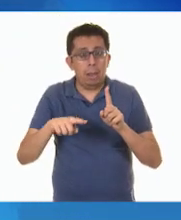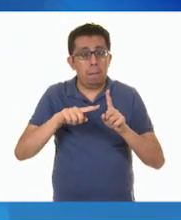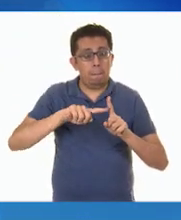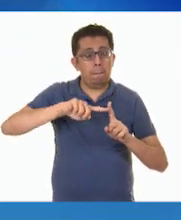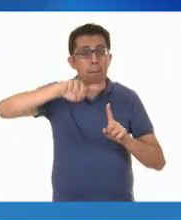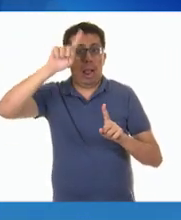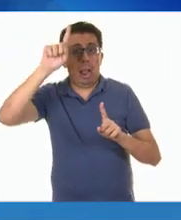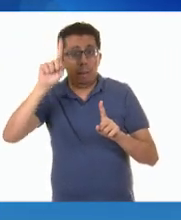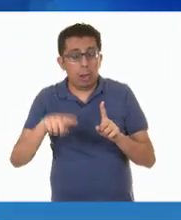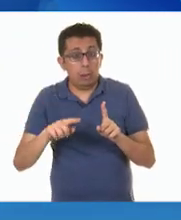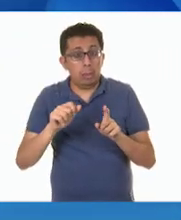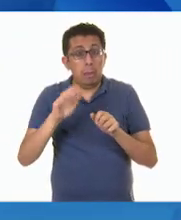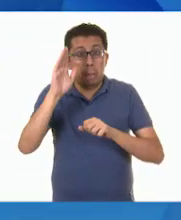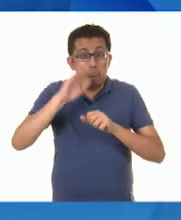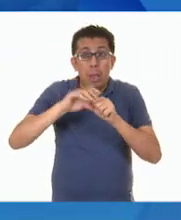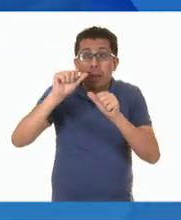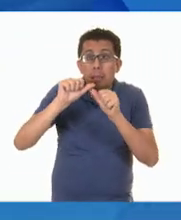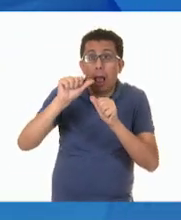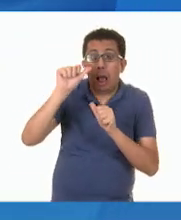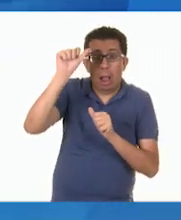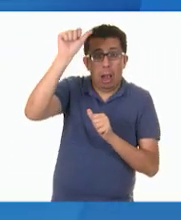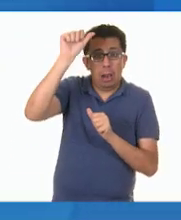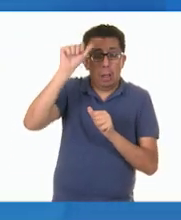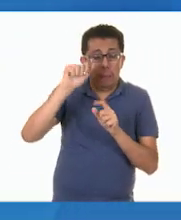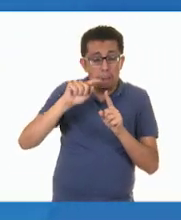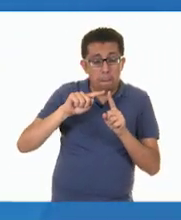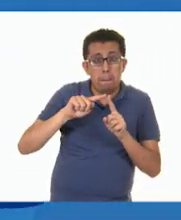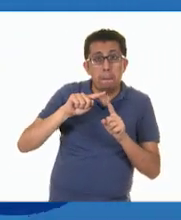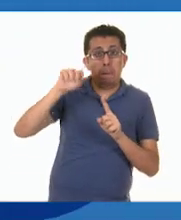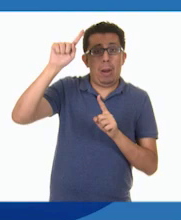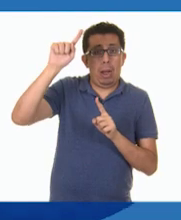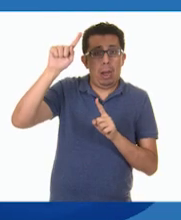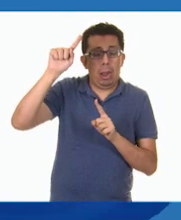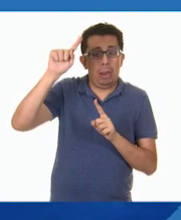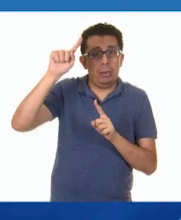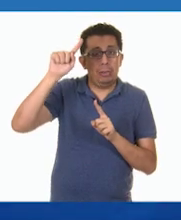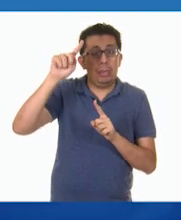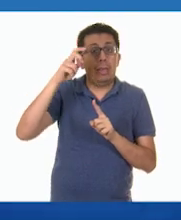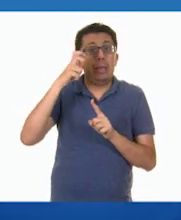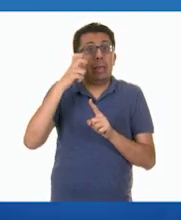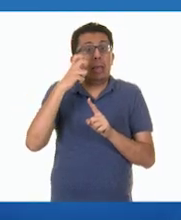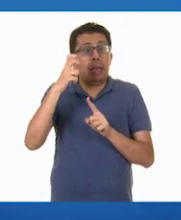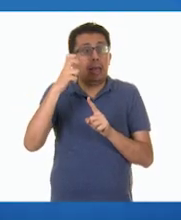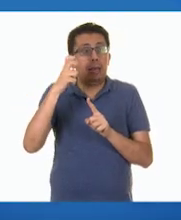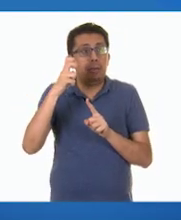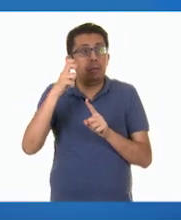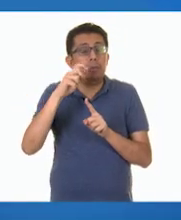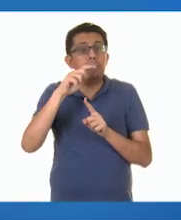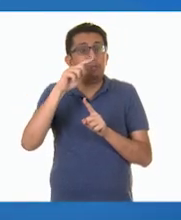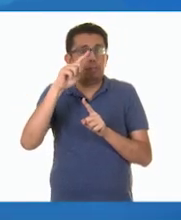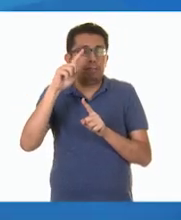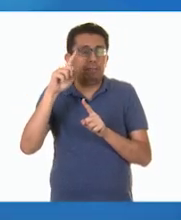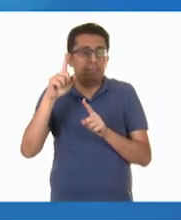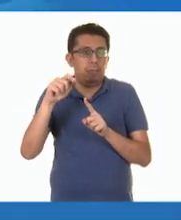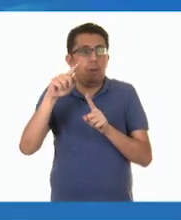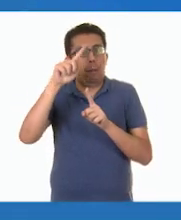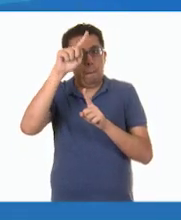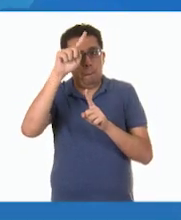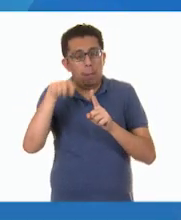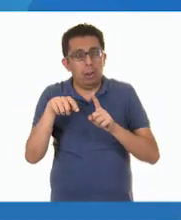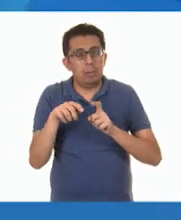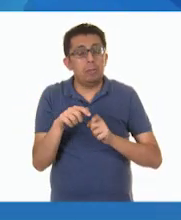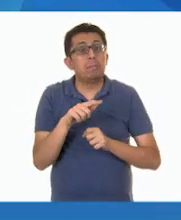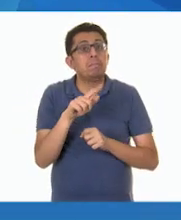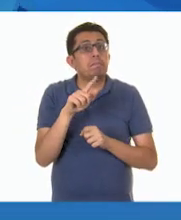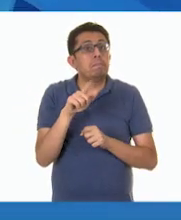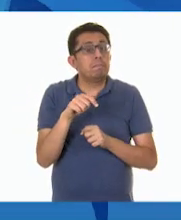sea la frecuencia, a mayor altura, más alto llega a rebotar en la ionosfera, lo que